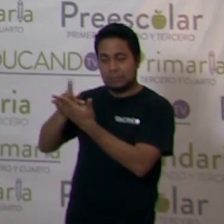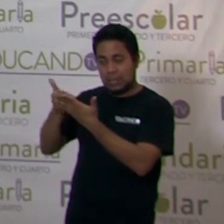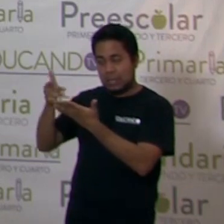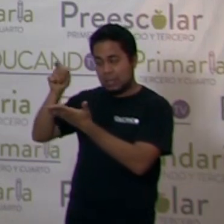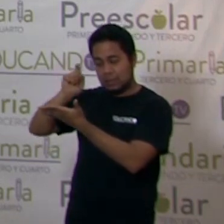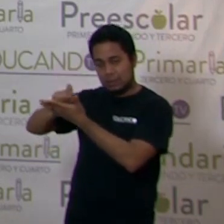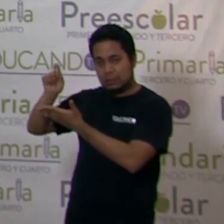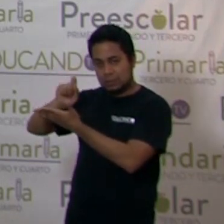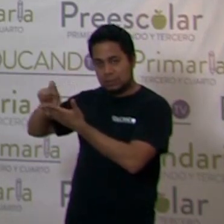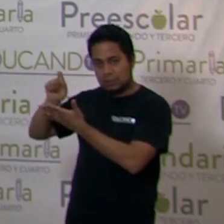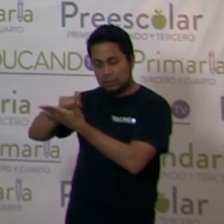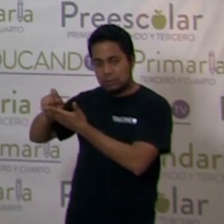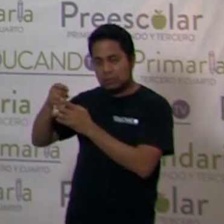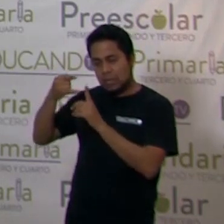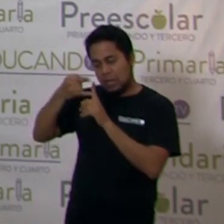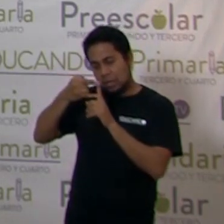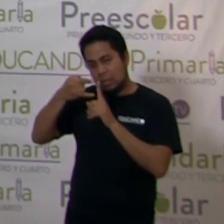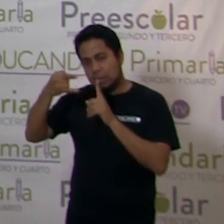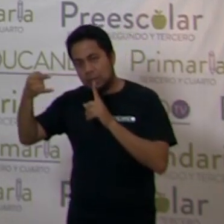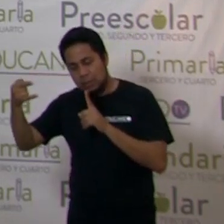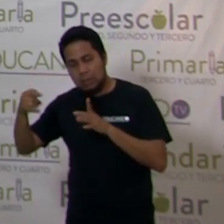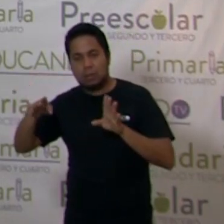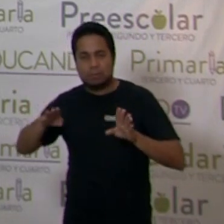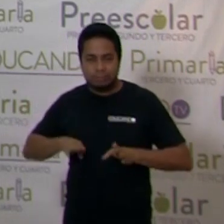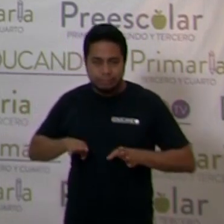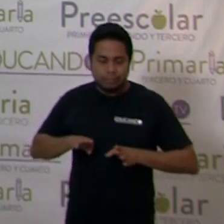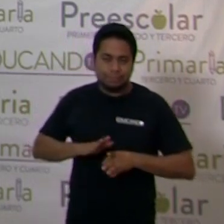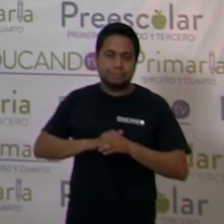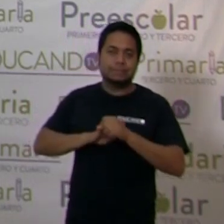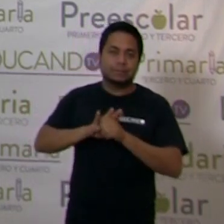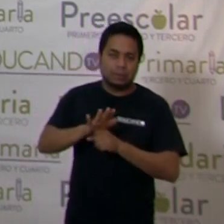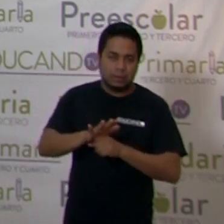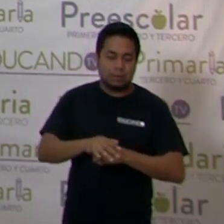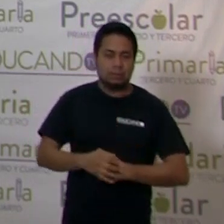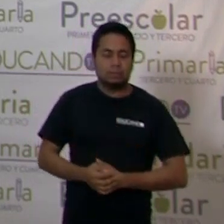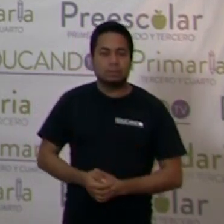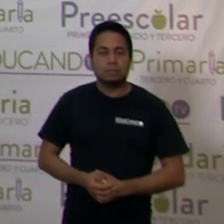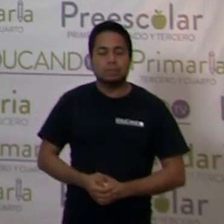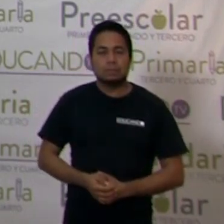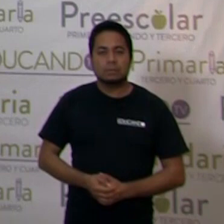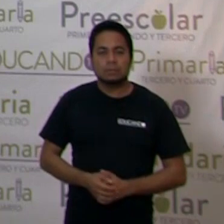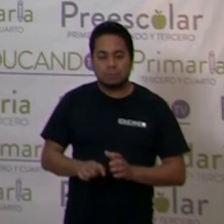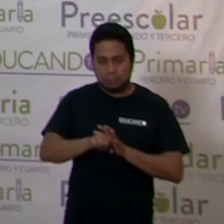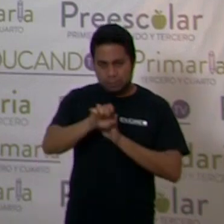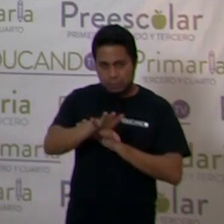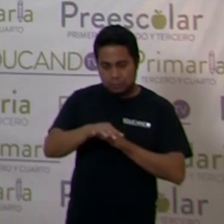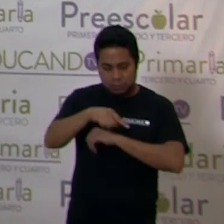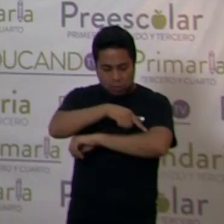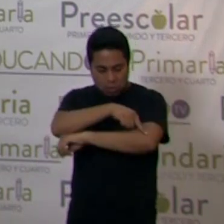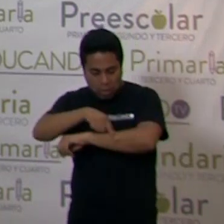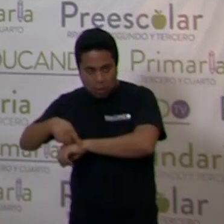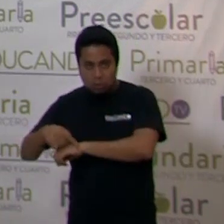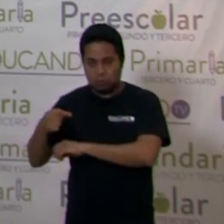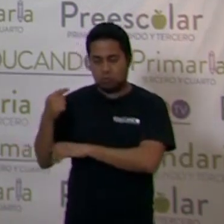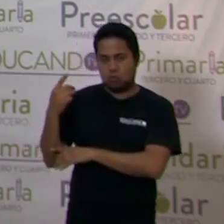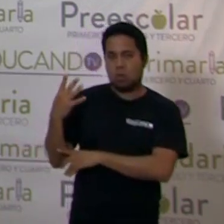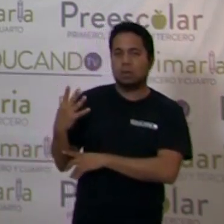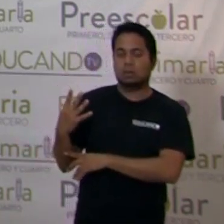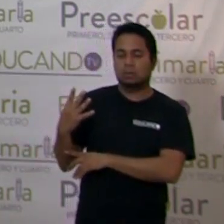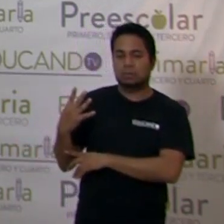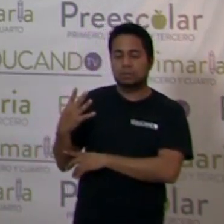a escribir que el rectángulo tiene cuatro lados Ah Pero